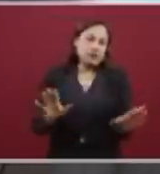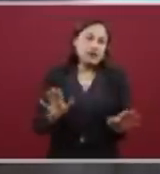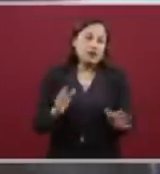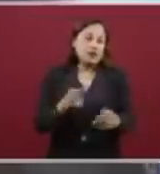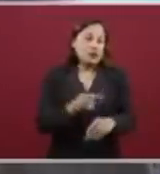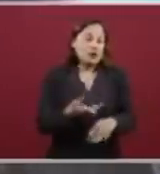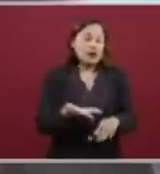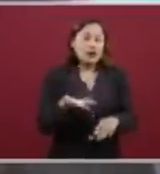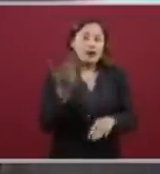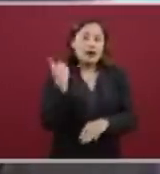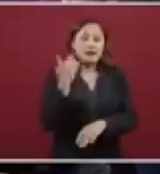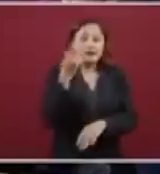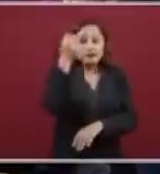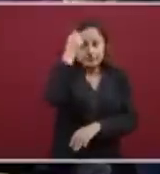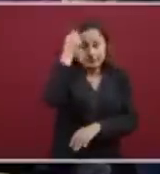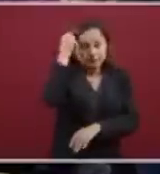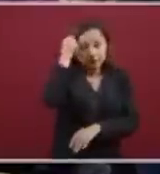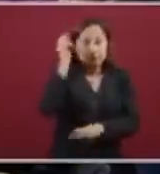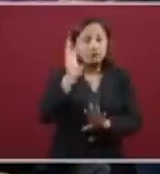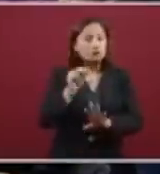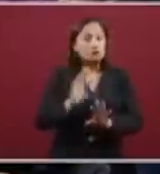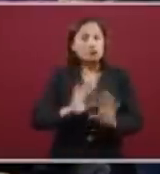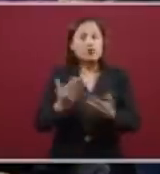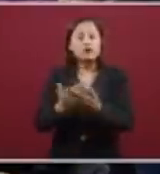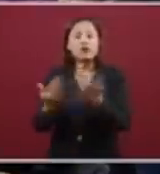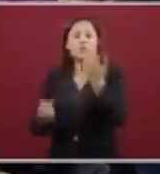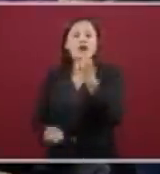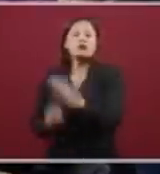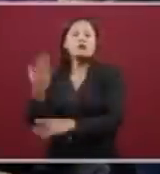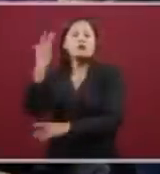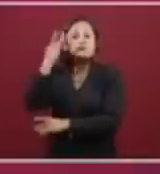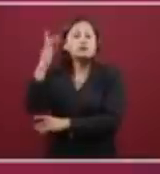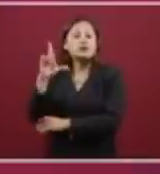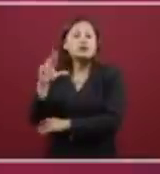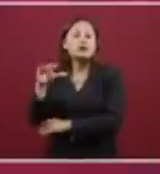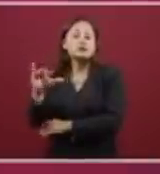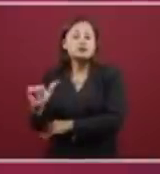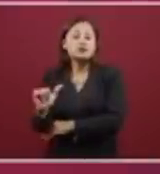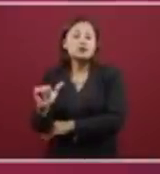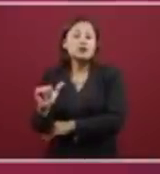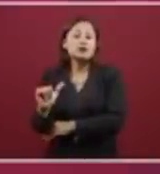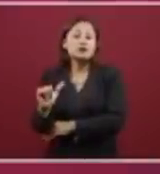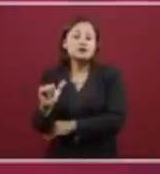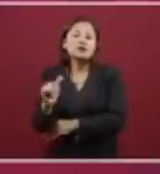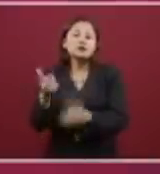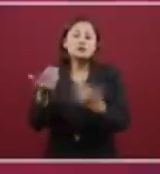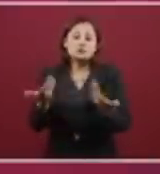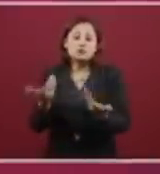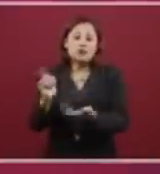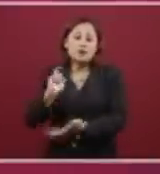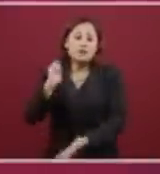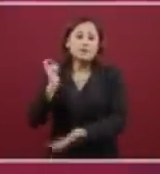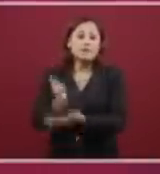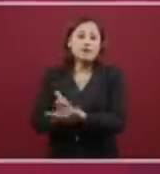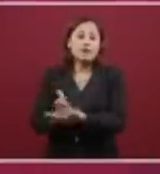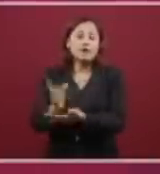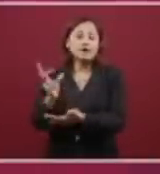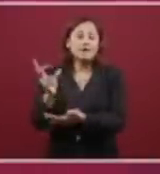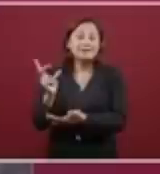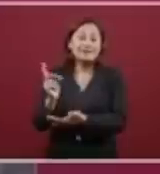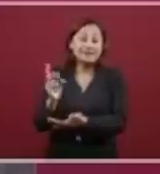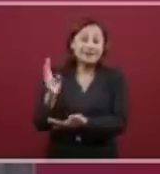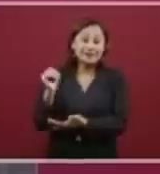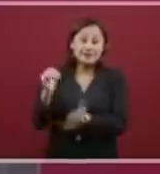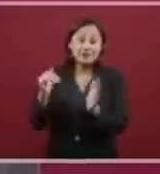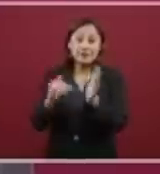que también estaba comprometido originalmente para pagar los 6 mil millones los 30 mil millones de pesos y los